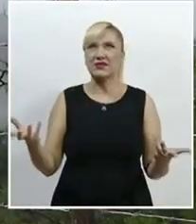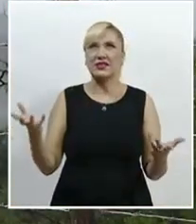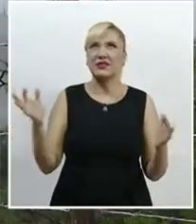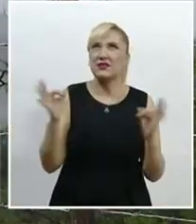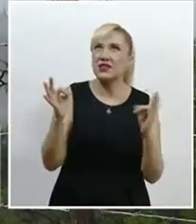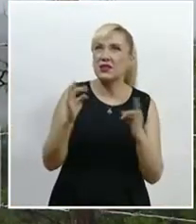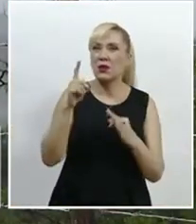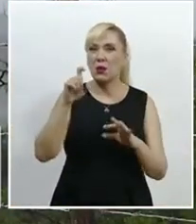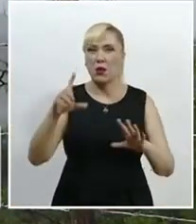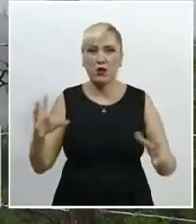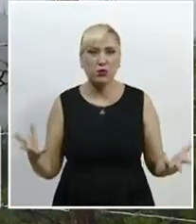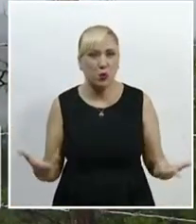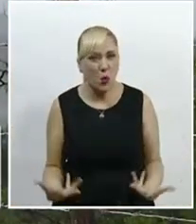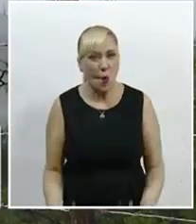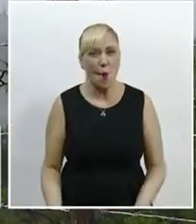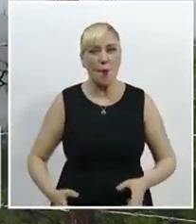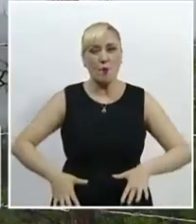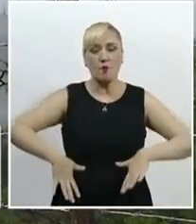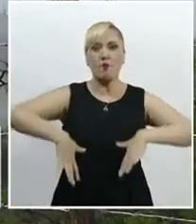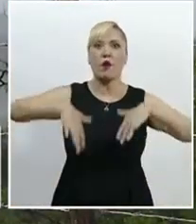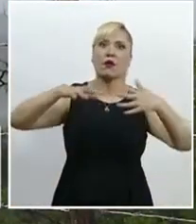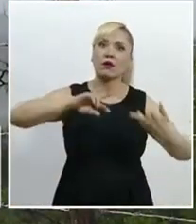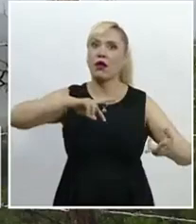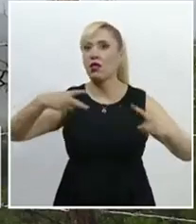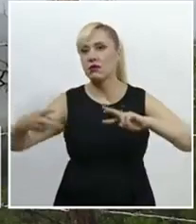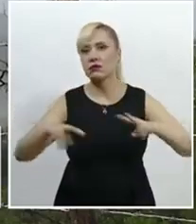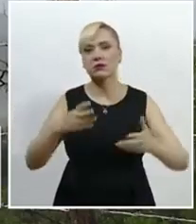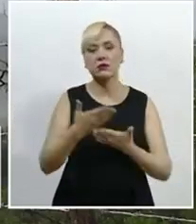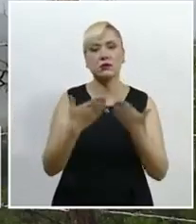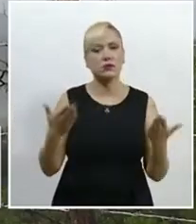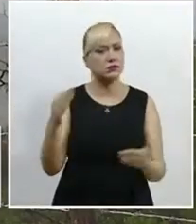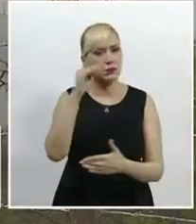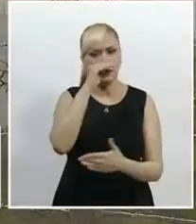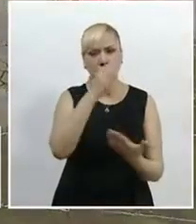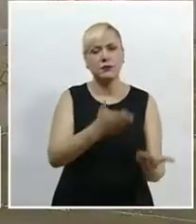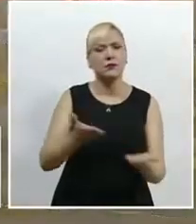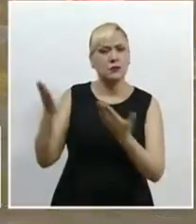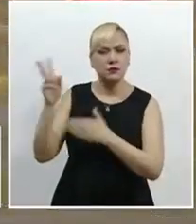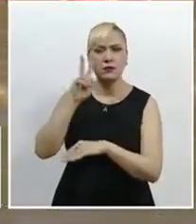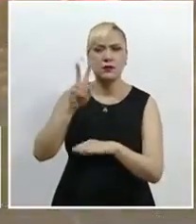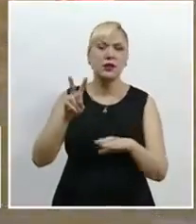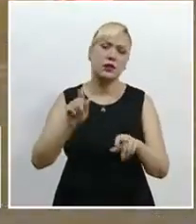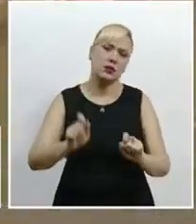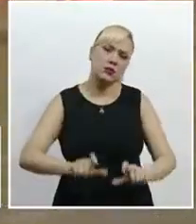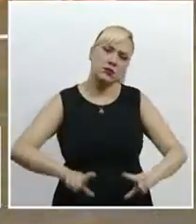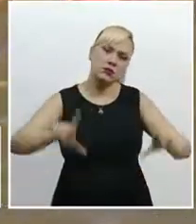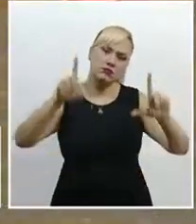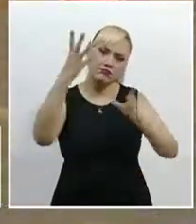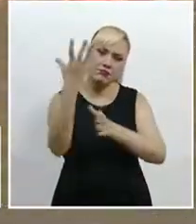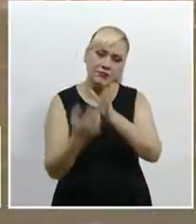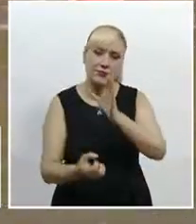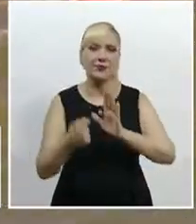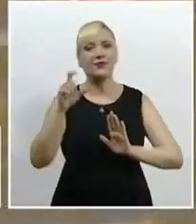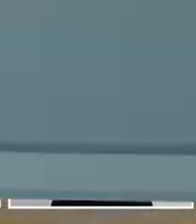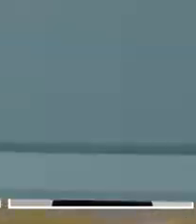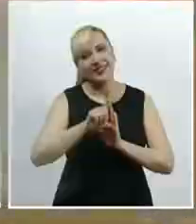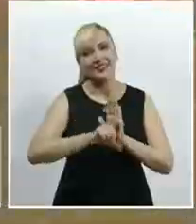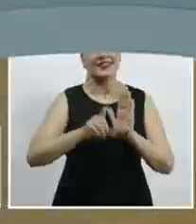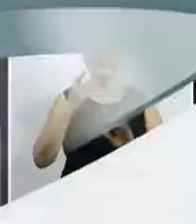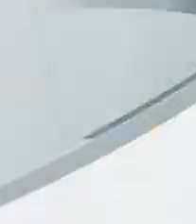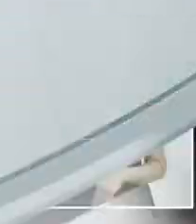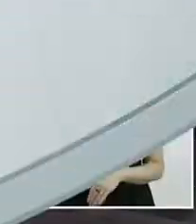para descarga gratuita en el sitio del Centro de Estudios Constitucionales de la Suprema Corte o en sus redes sociales.